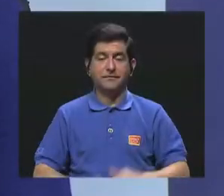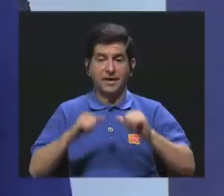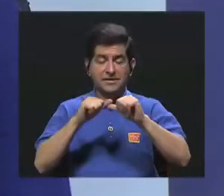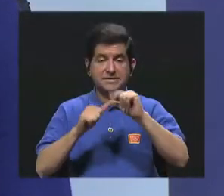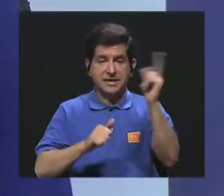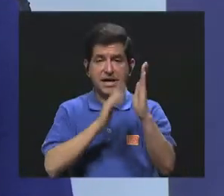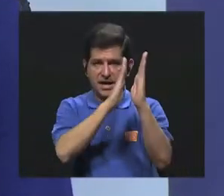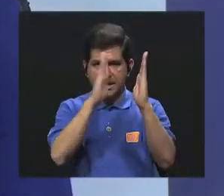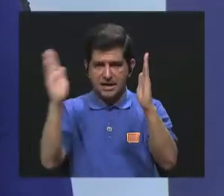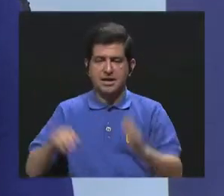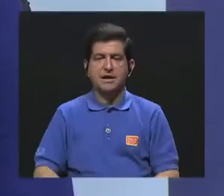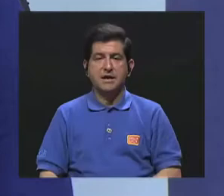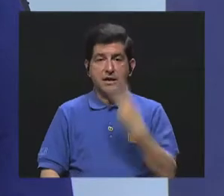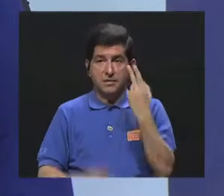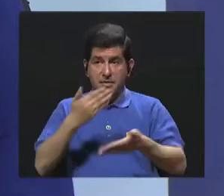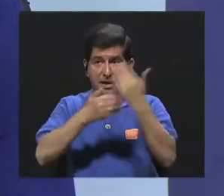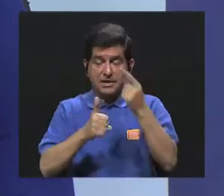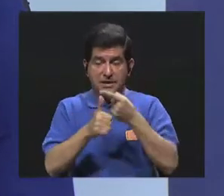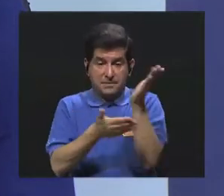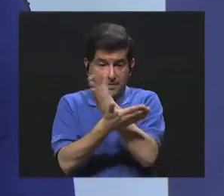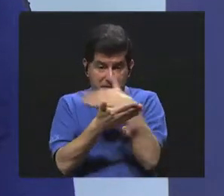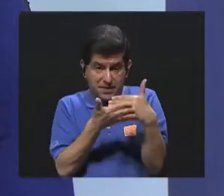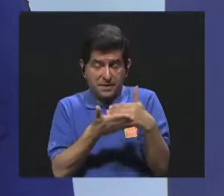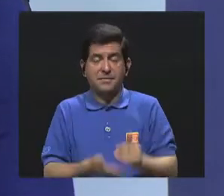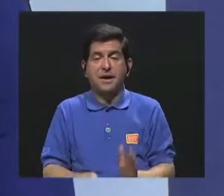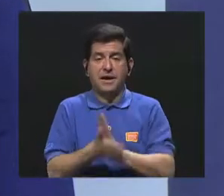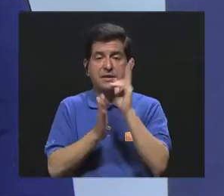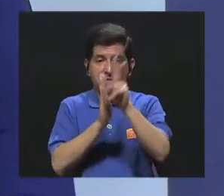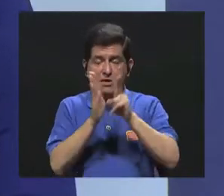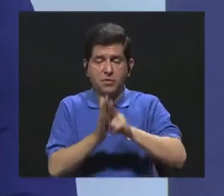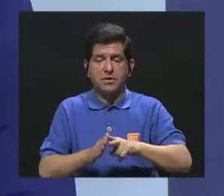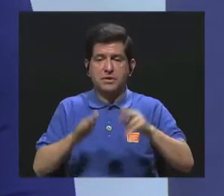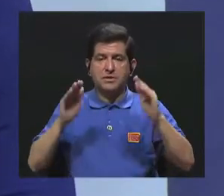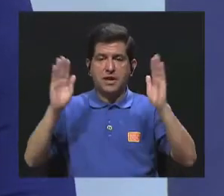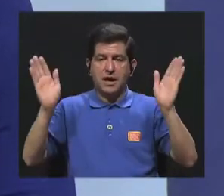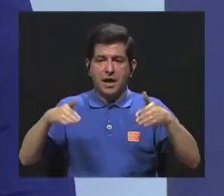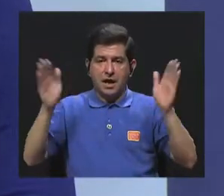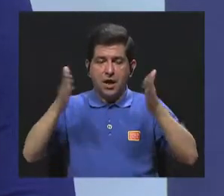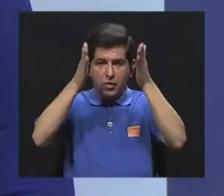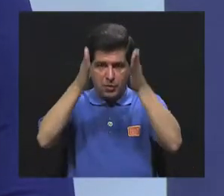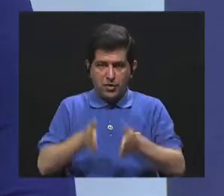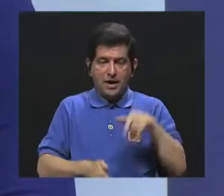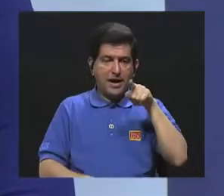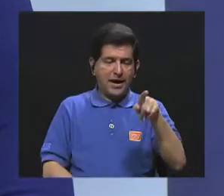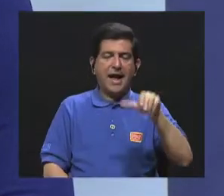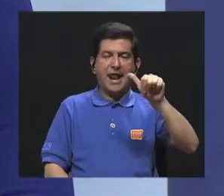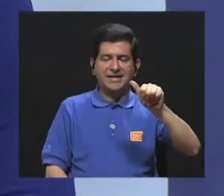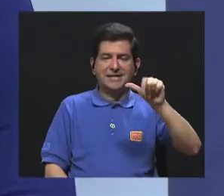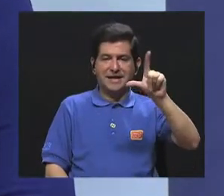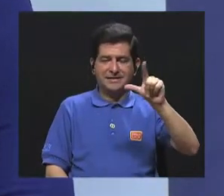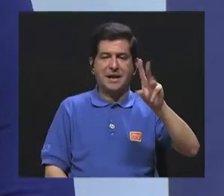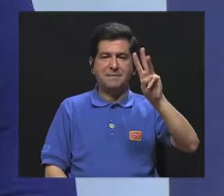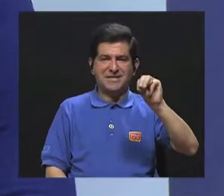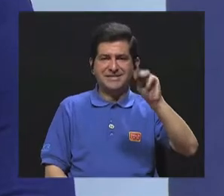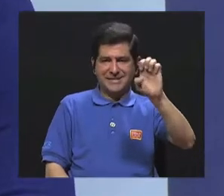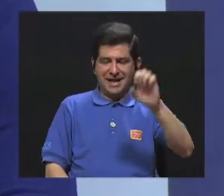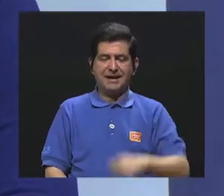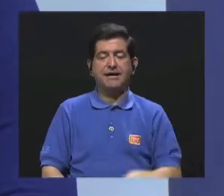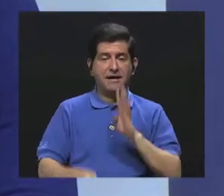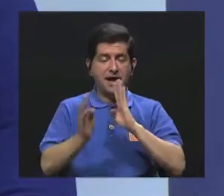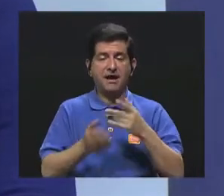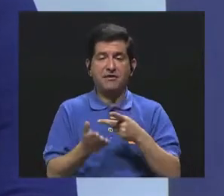Continuamos el lunes de Cinemateca. Acaba de ver un primer fragmento del documental Los Volátiles. Aquí tenemos a Alessandra y a Marcela, que estamos hablando sobre esta